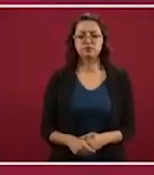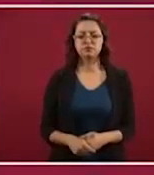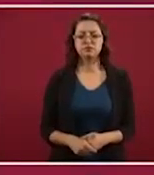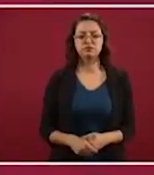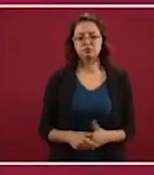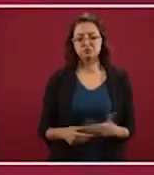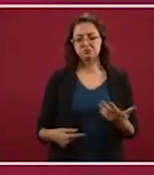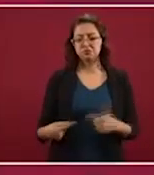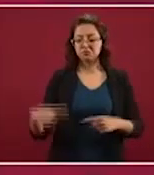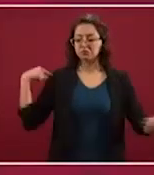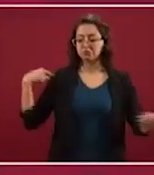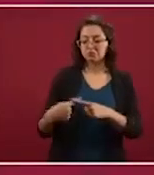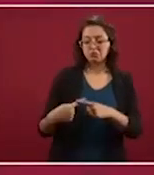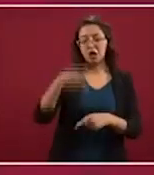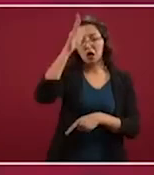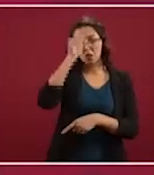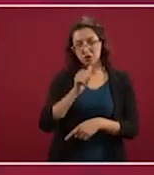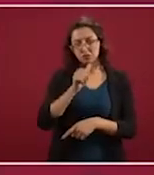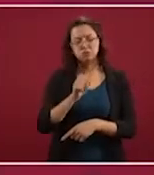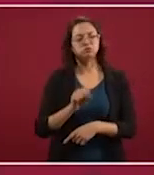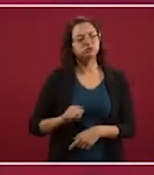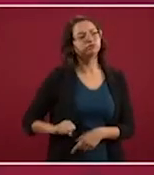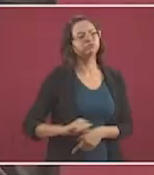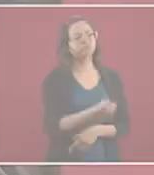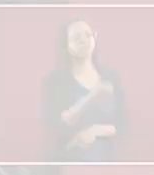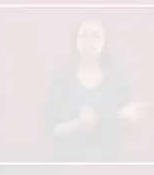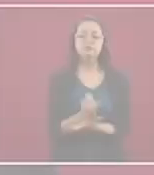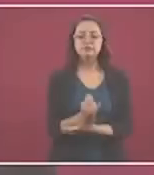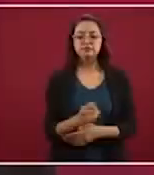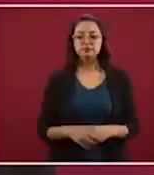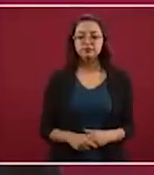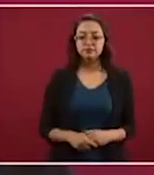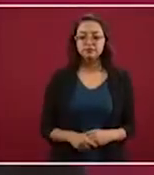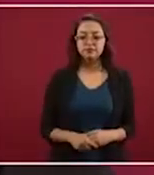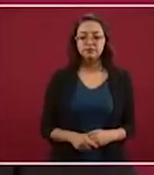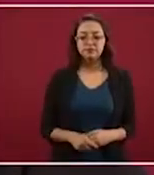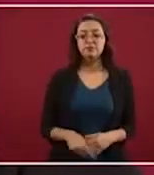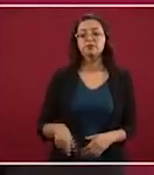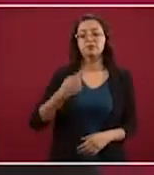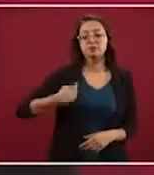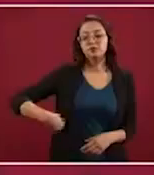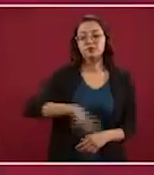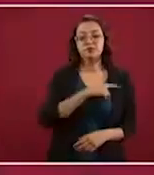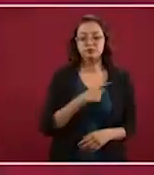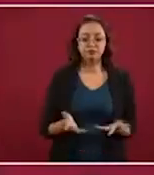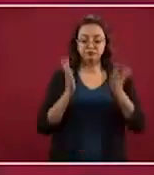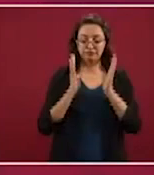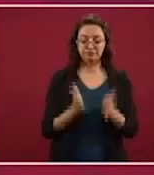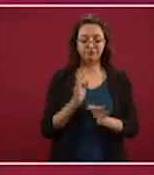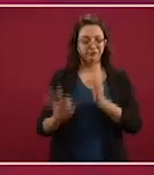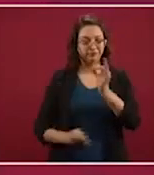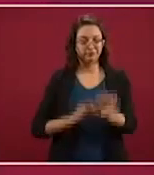definido hasta ahora por nosotros. Ya nosotros hemos cumplido